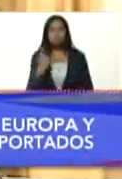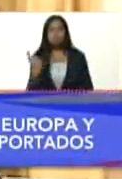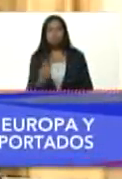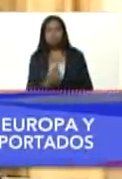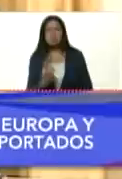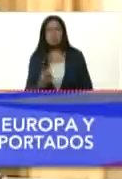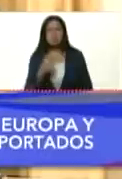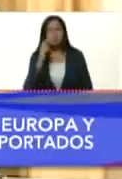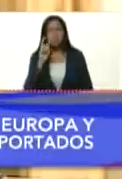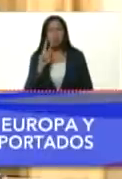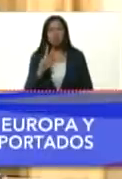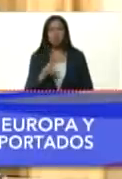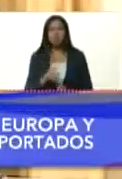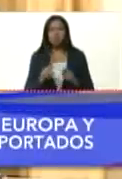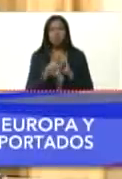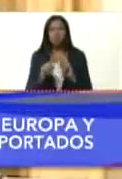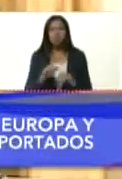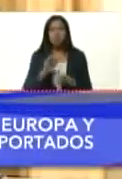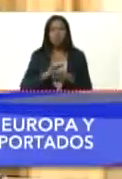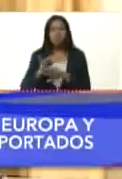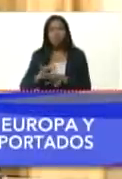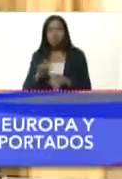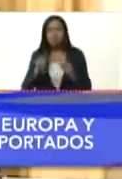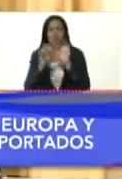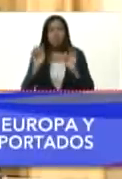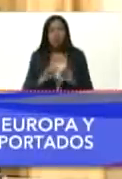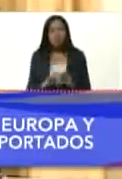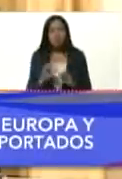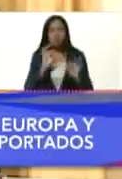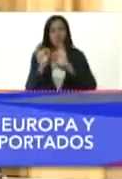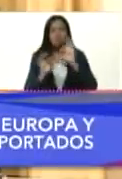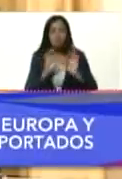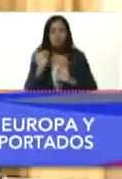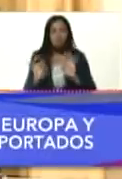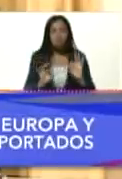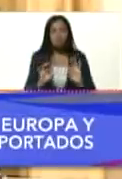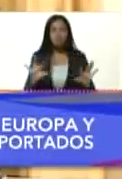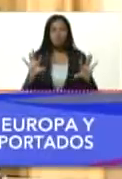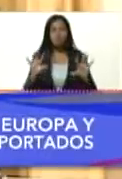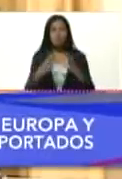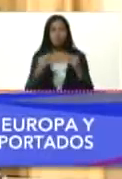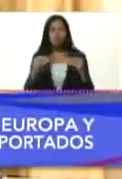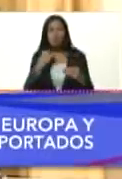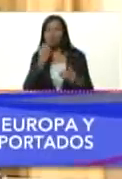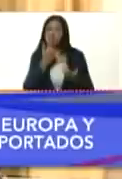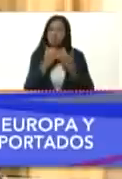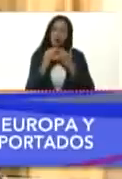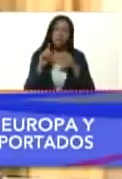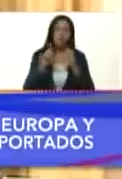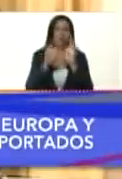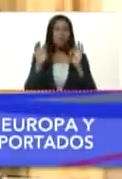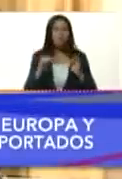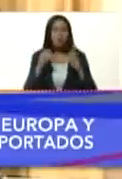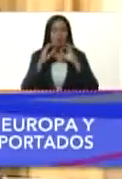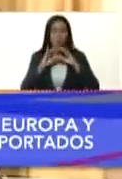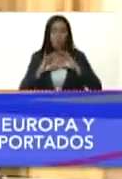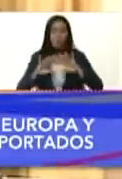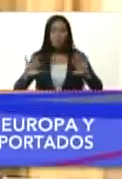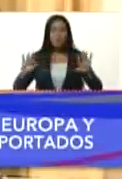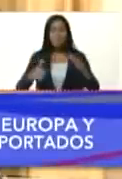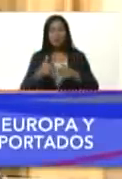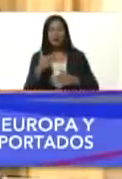anda por allí, tocando, infectando, enfermando, multiplicándose.